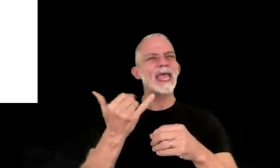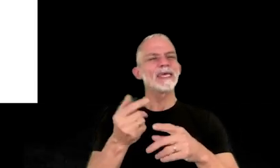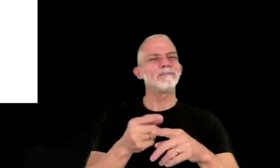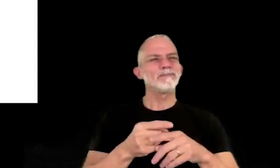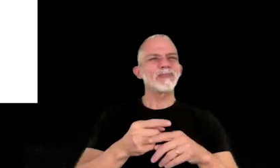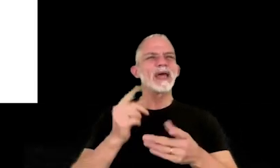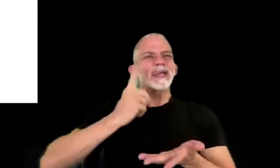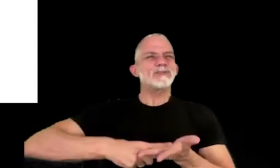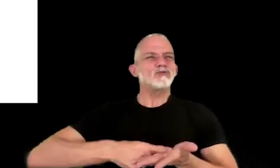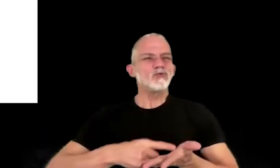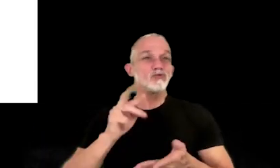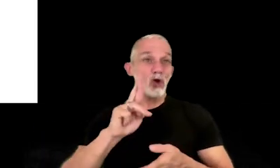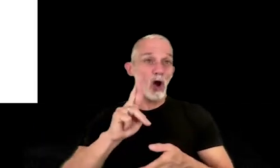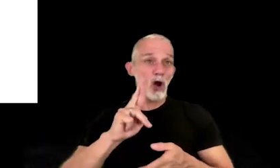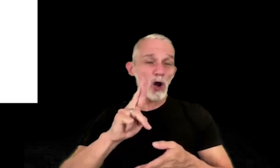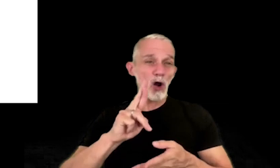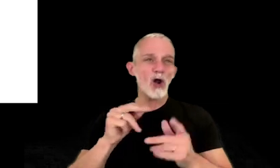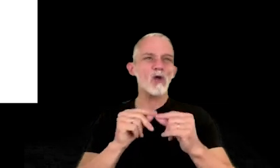la resolución